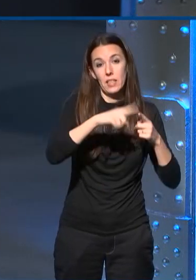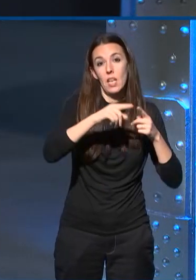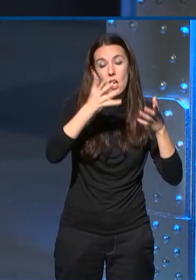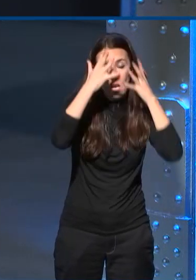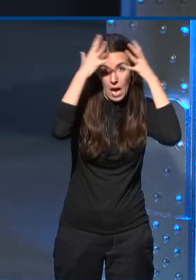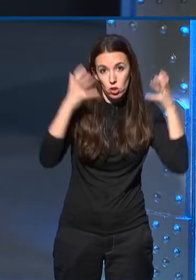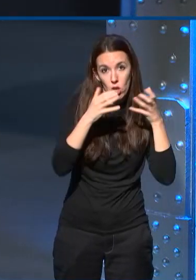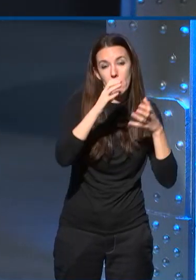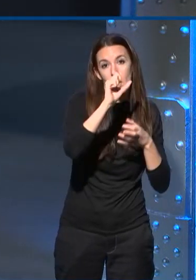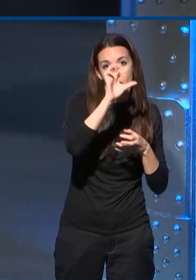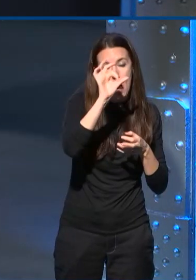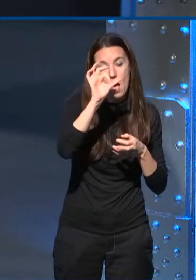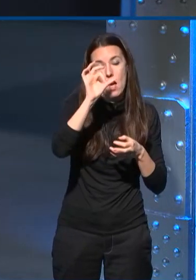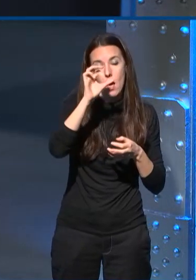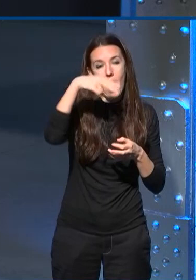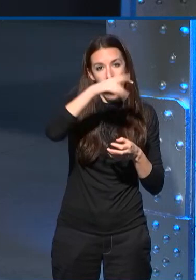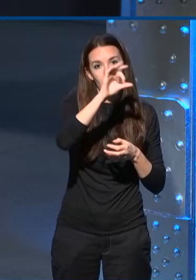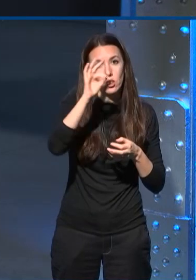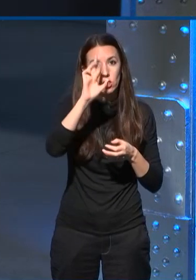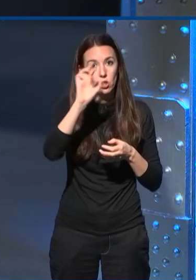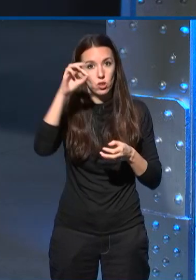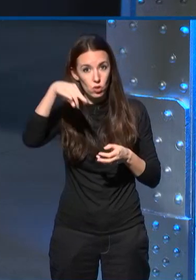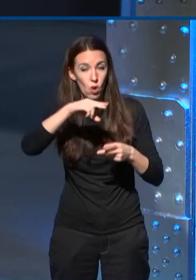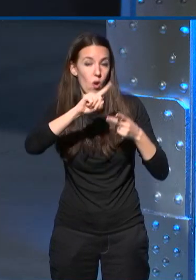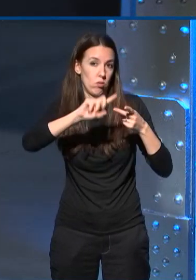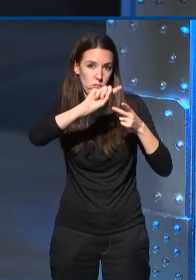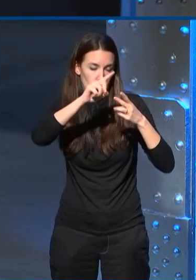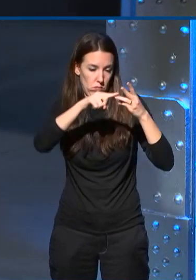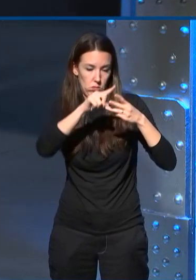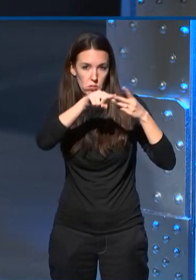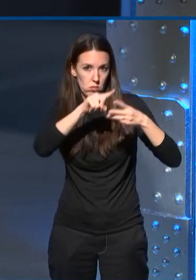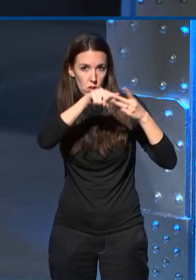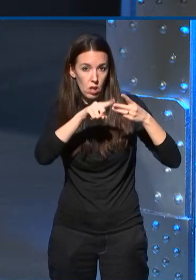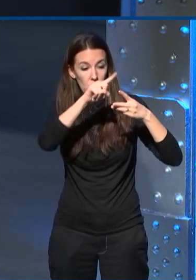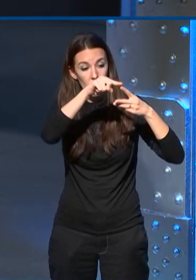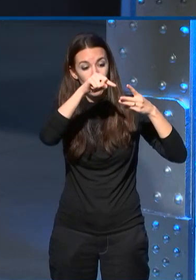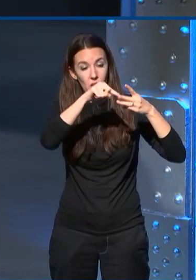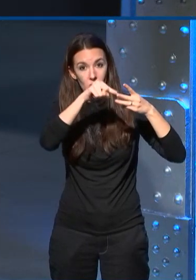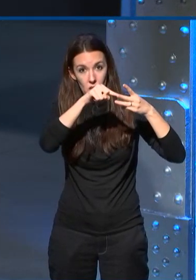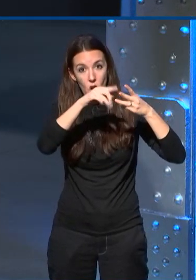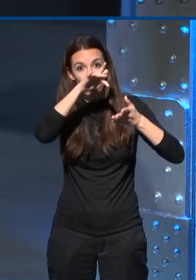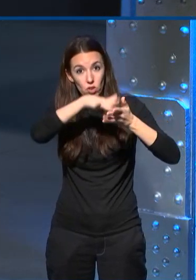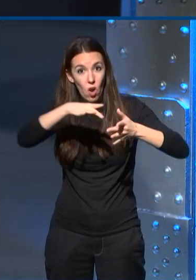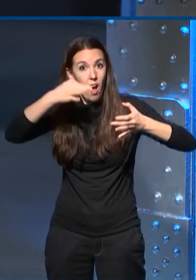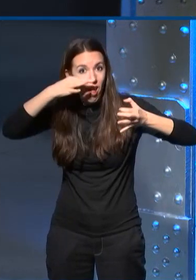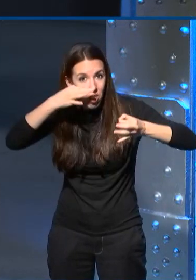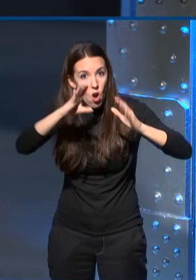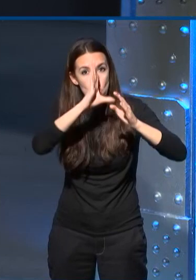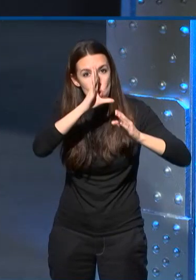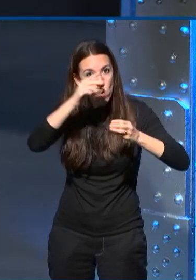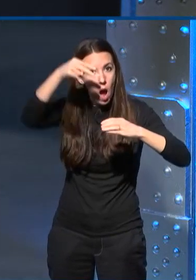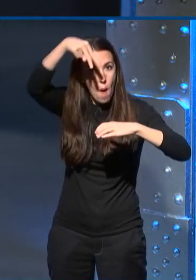y Collins, el que se quedó en el módulo de mando, y Armstrong y Aldrin son los que bajaron a la Luna.